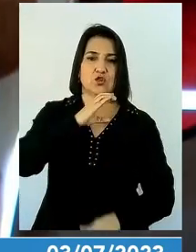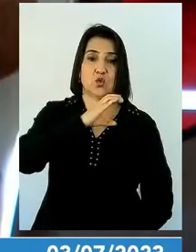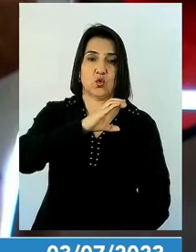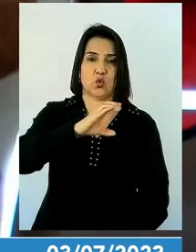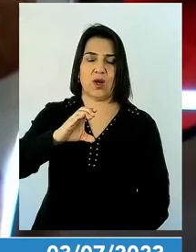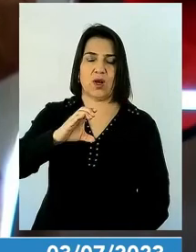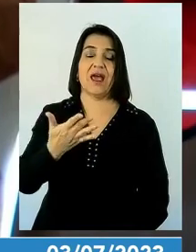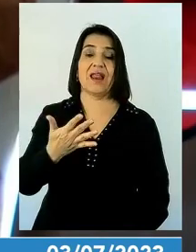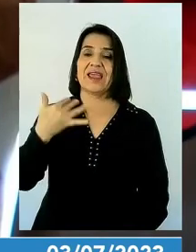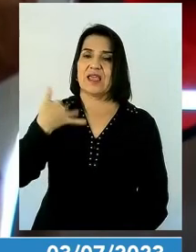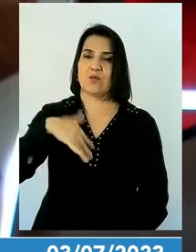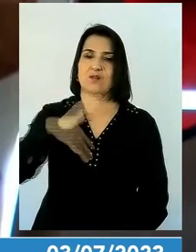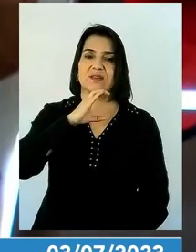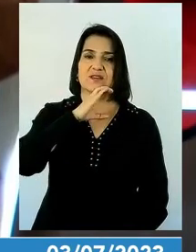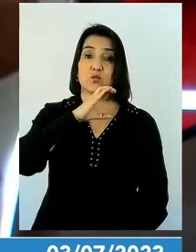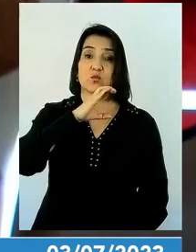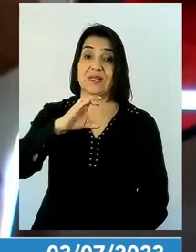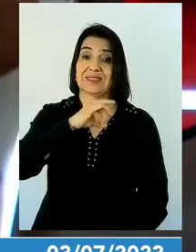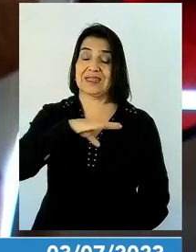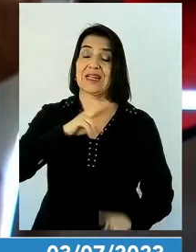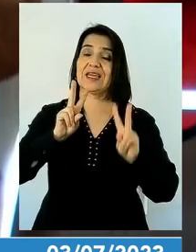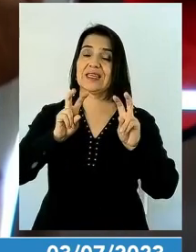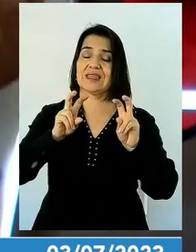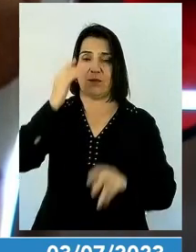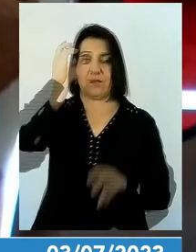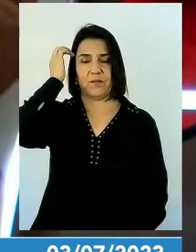Chile. Datos relevantes.